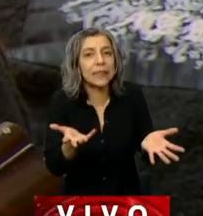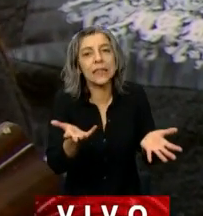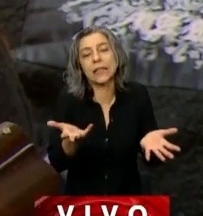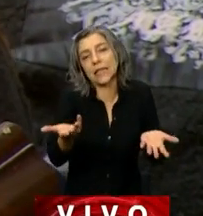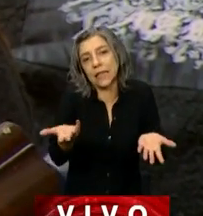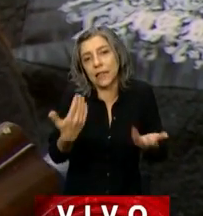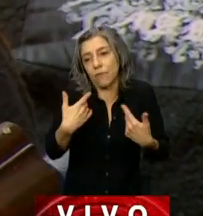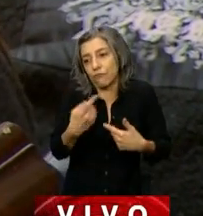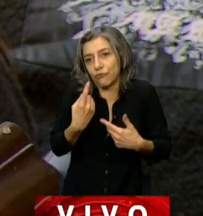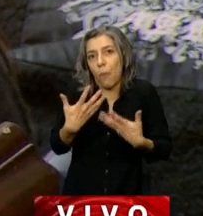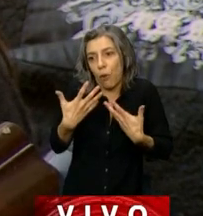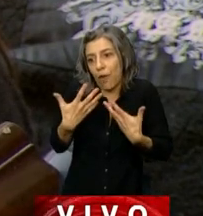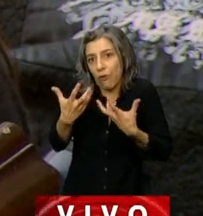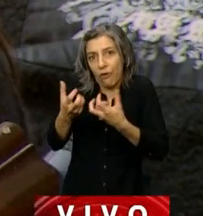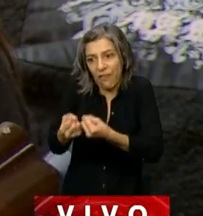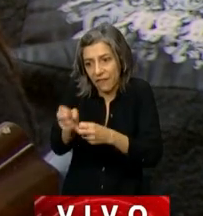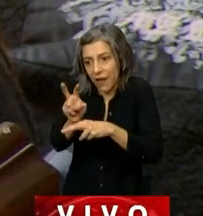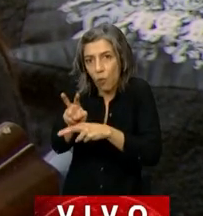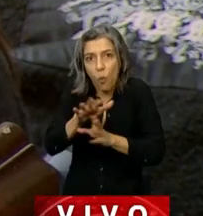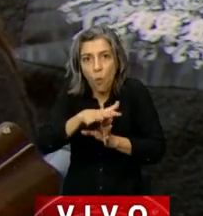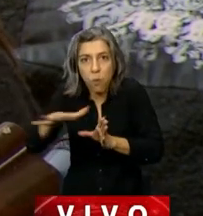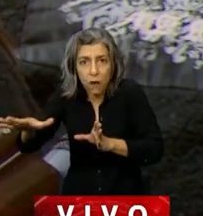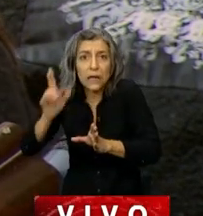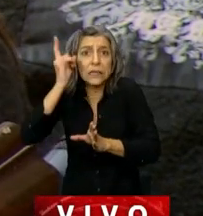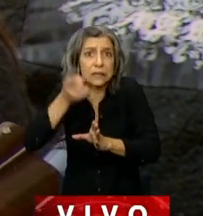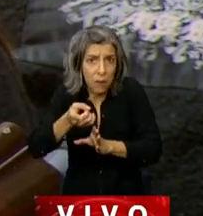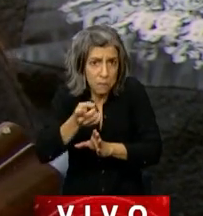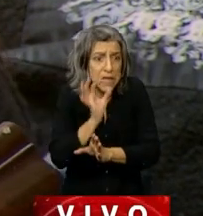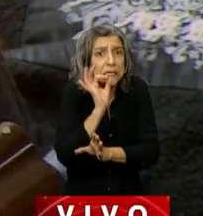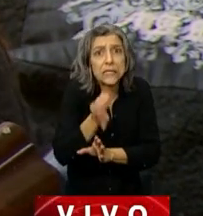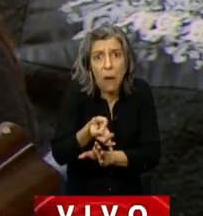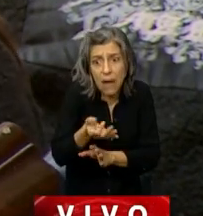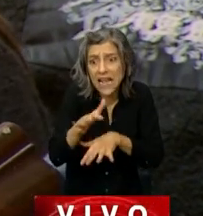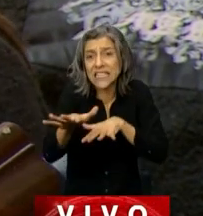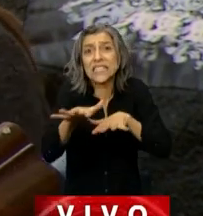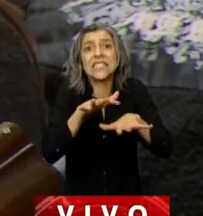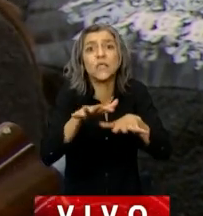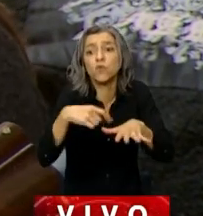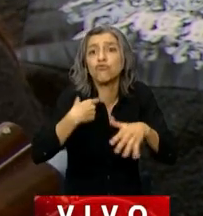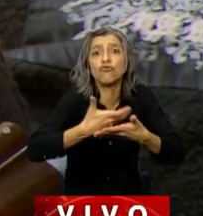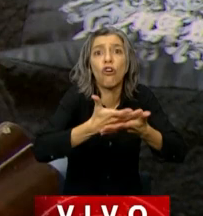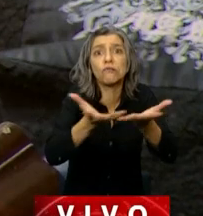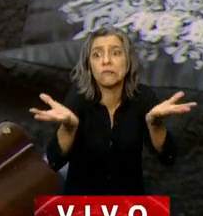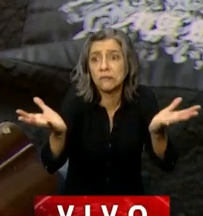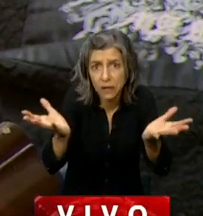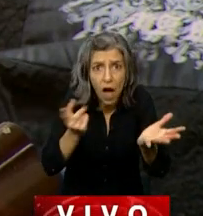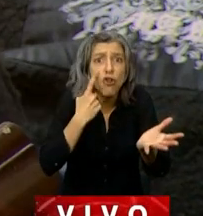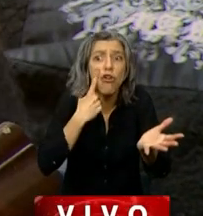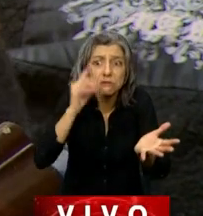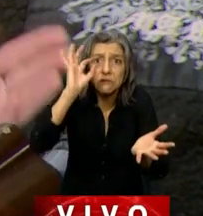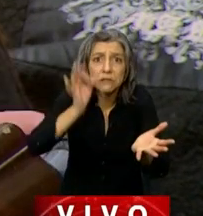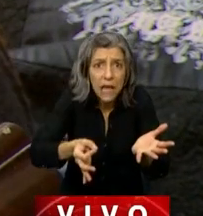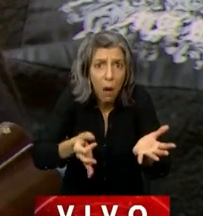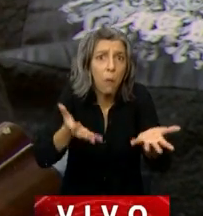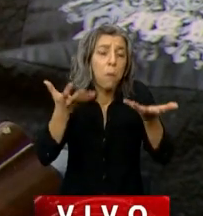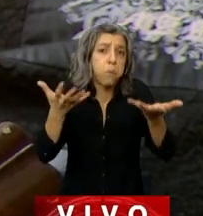espacio marino y también estar con los pies bien pegados a la problemática de la población. Mientras esta sesión se desarrollaba y